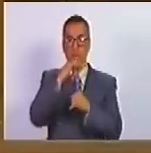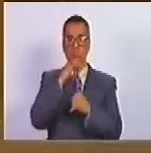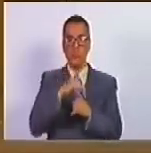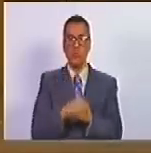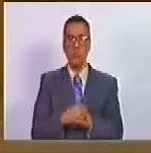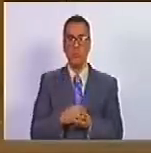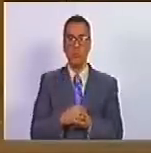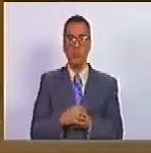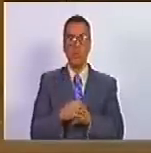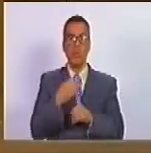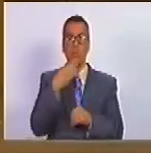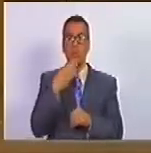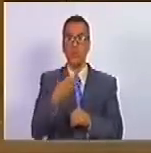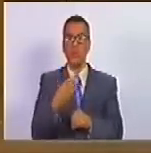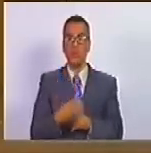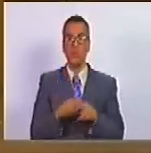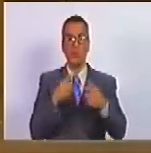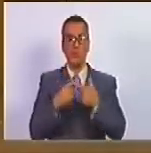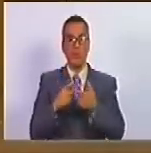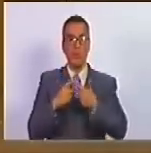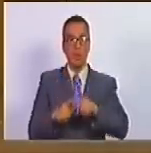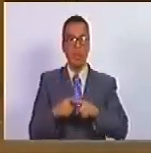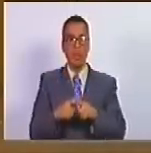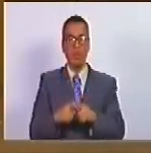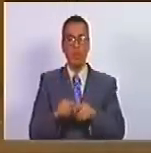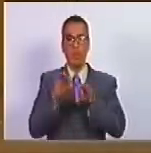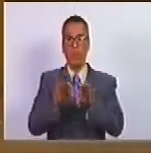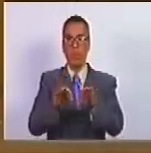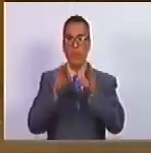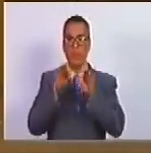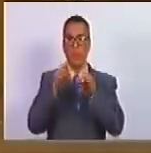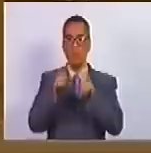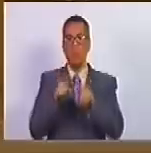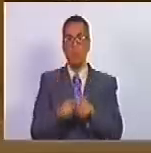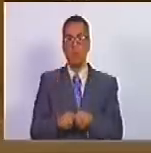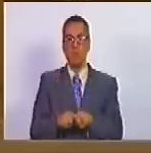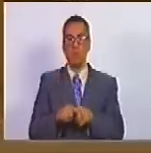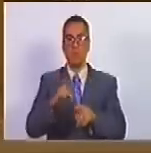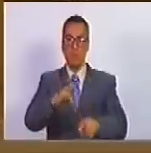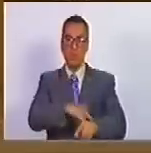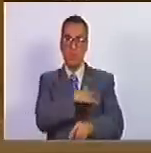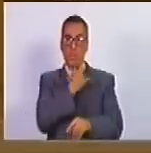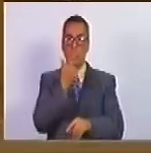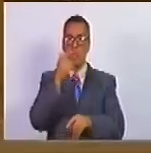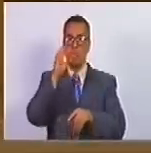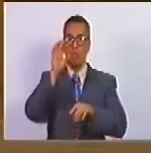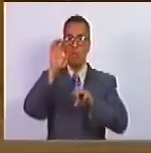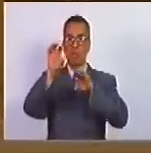que por solicitud de distintos entes, especialmente de las universidades del país,